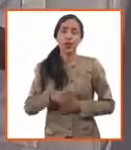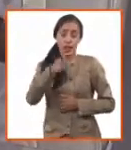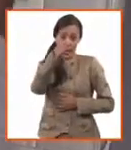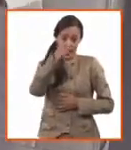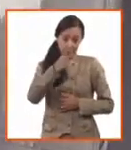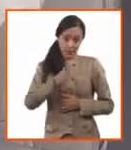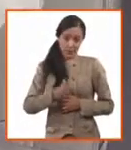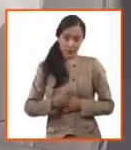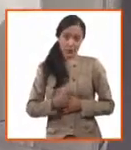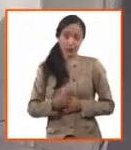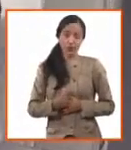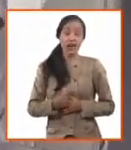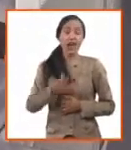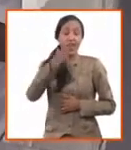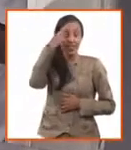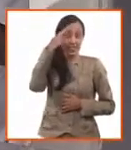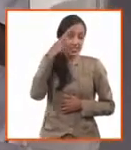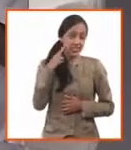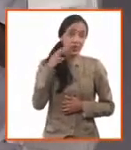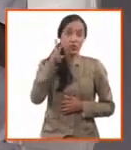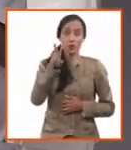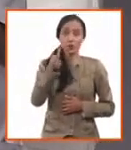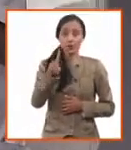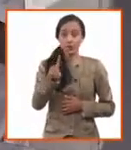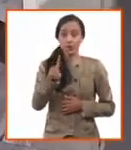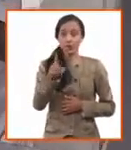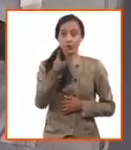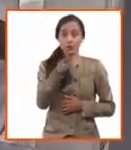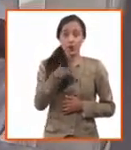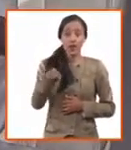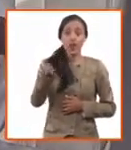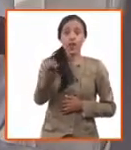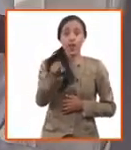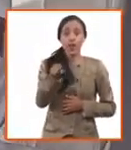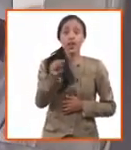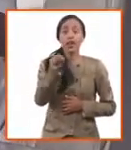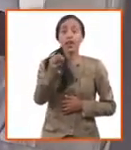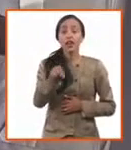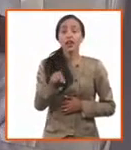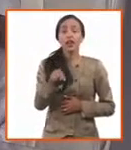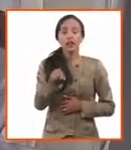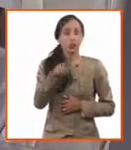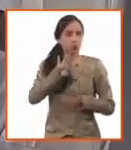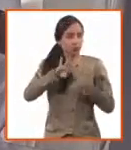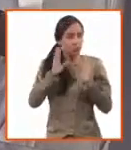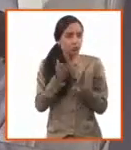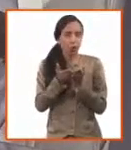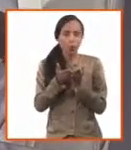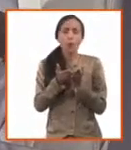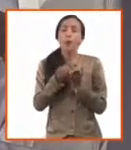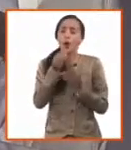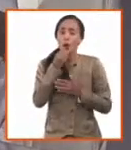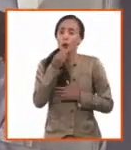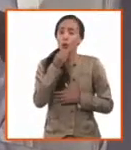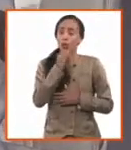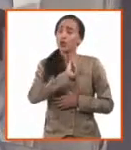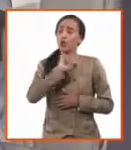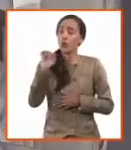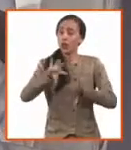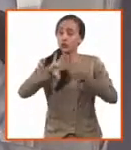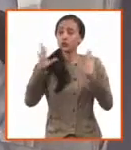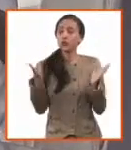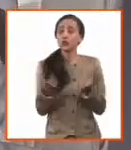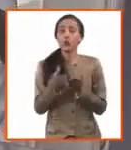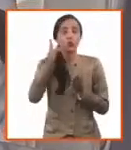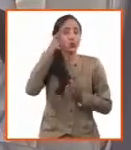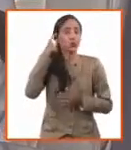general, del siglo XXI serán los encargados de llevar hasta el final esto que nosotros hoy soñamos, ¿no? Y entonces, por